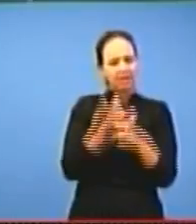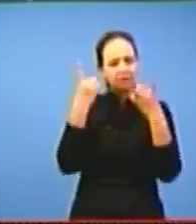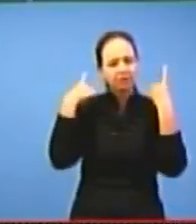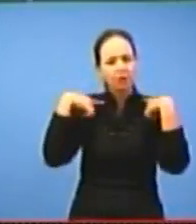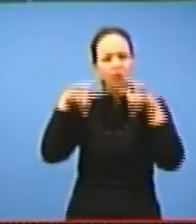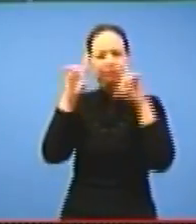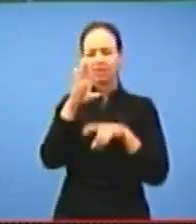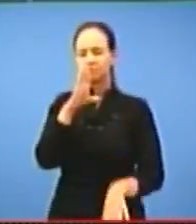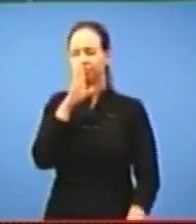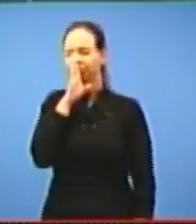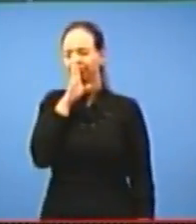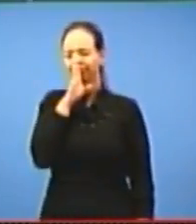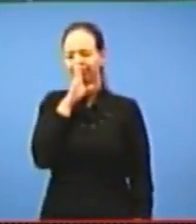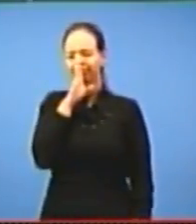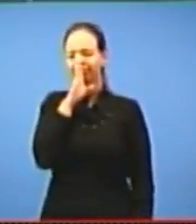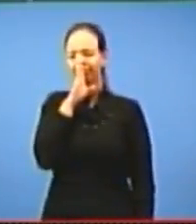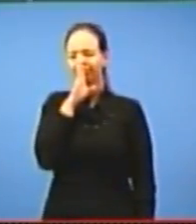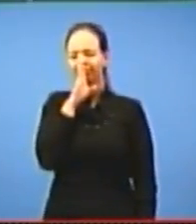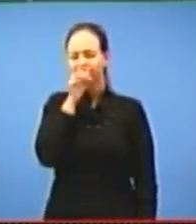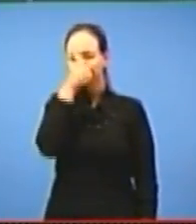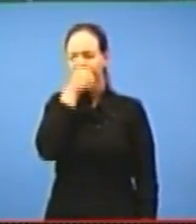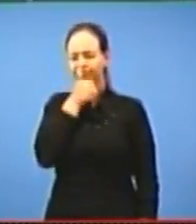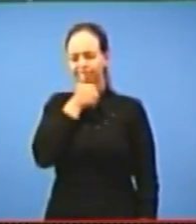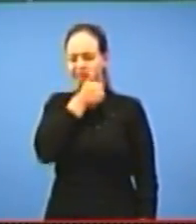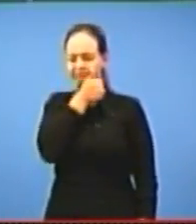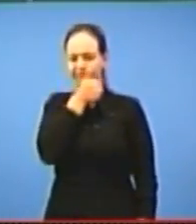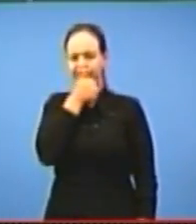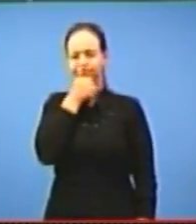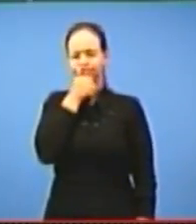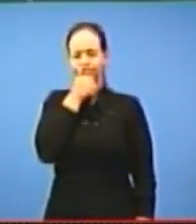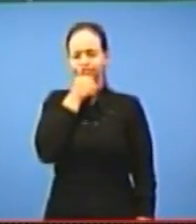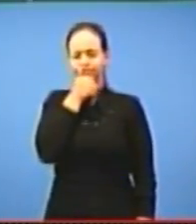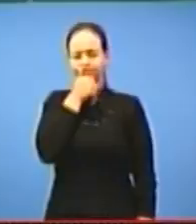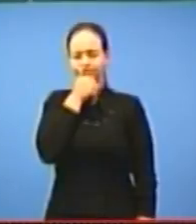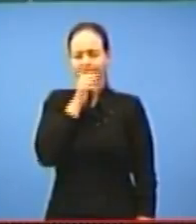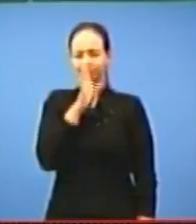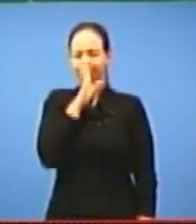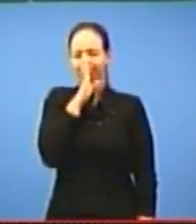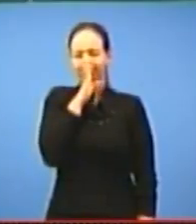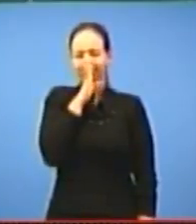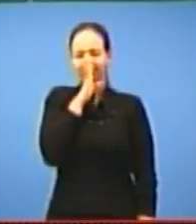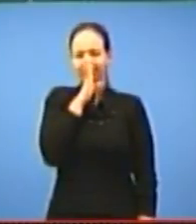oveja muda que va al matadero. No abrió la boca.